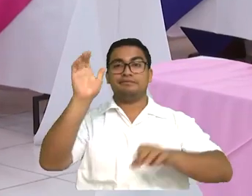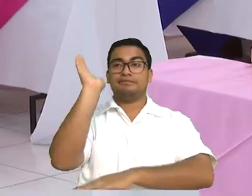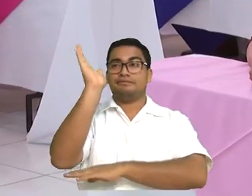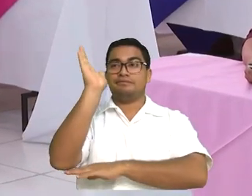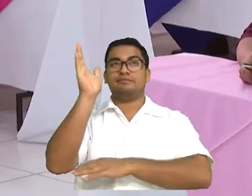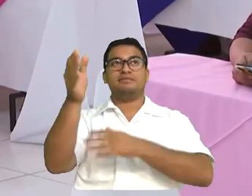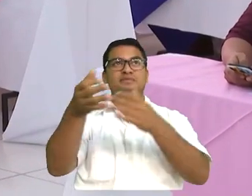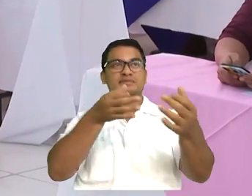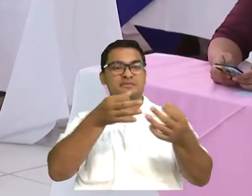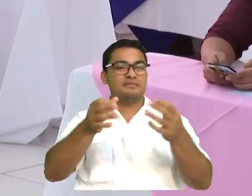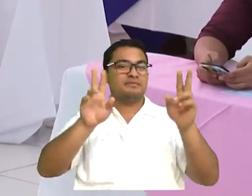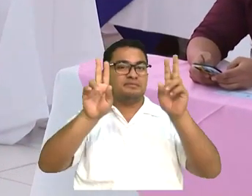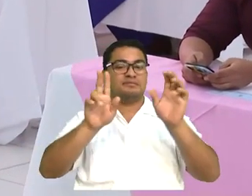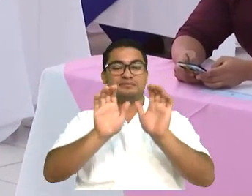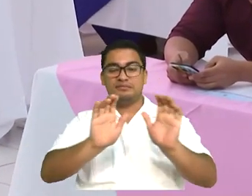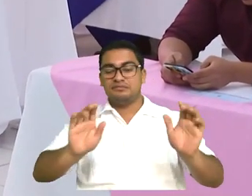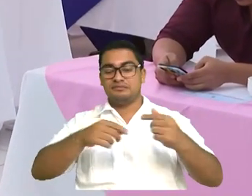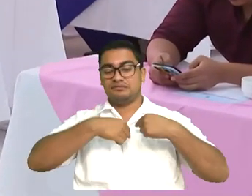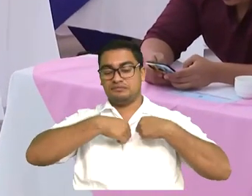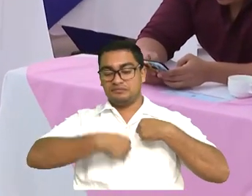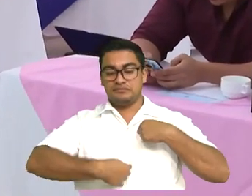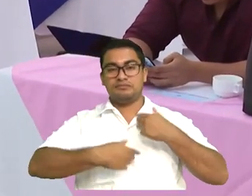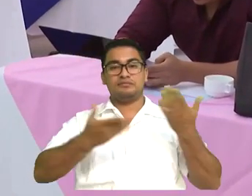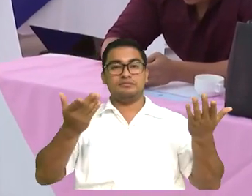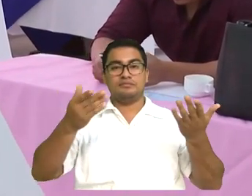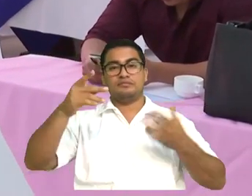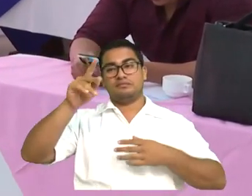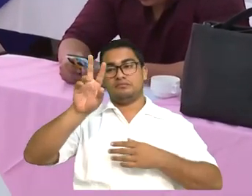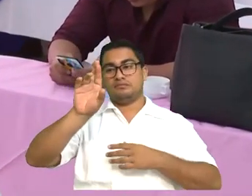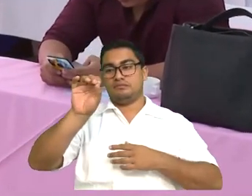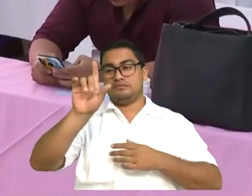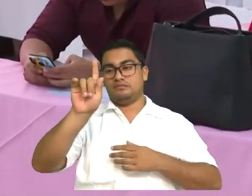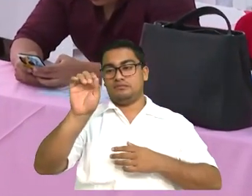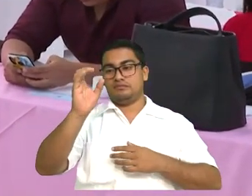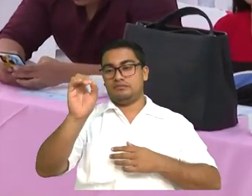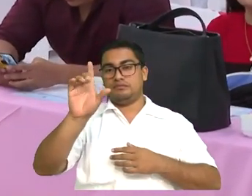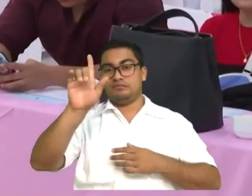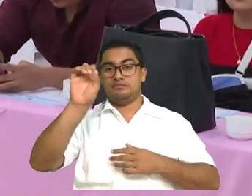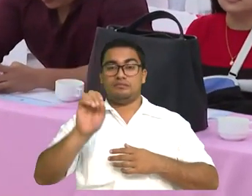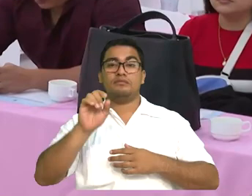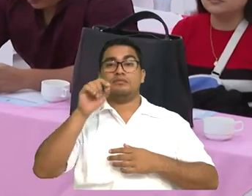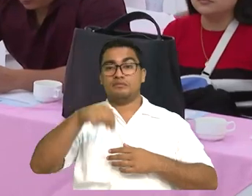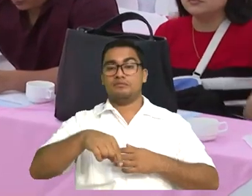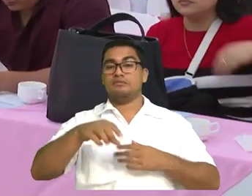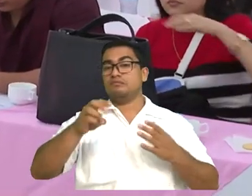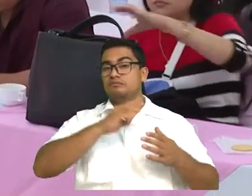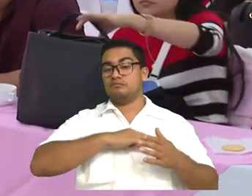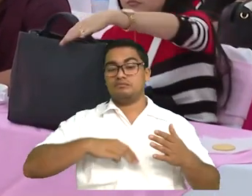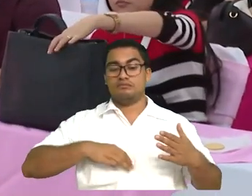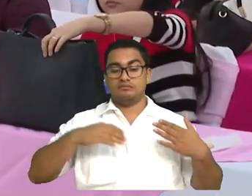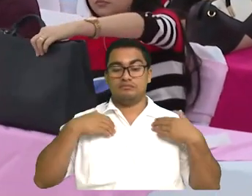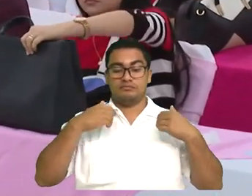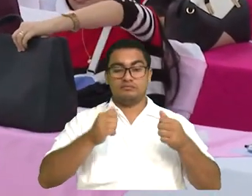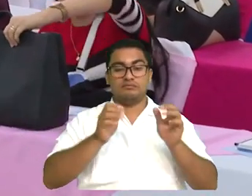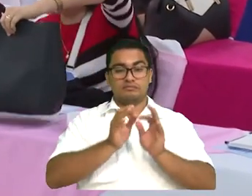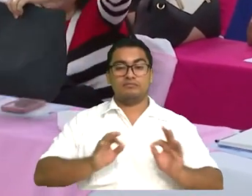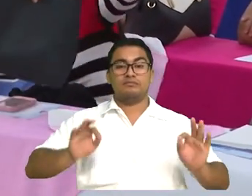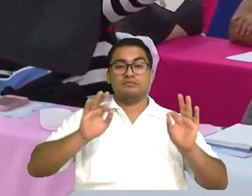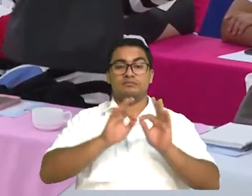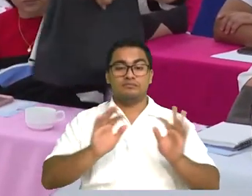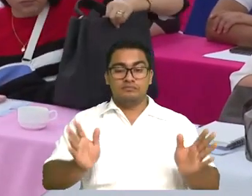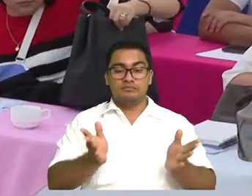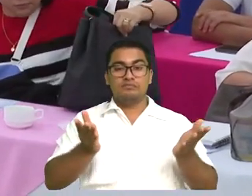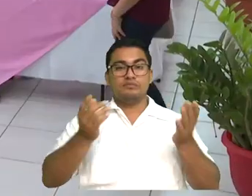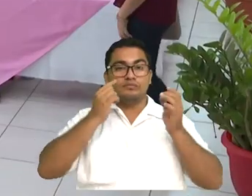el Ministerio de Salud busca crear un protocolo de manejo de cirugía neonatal, el cual está dirigido en fortalecer y unificar